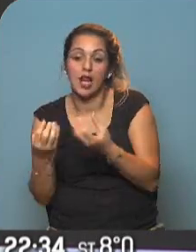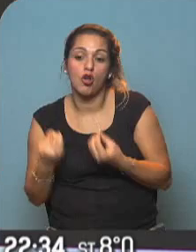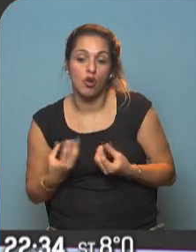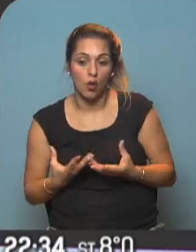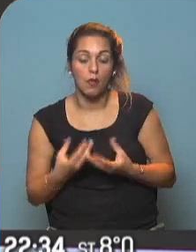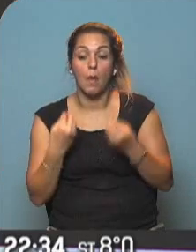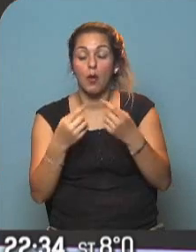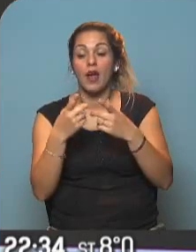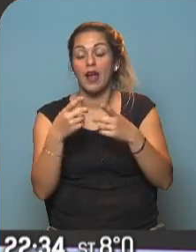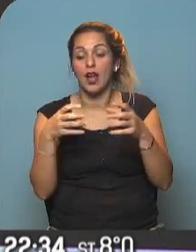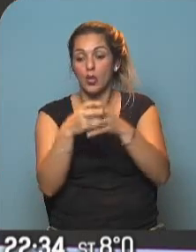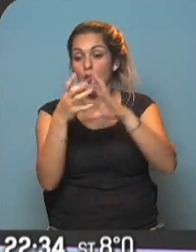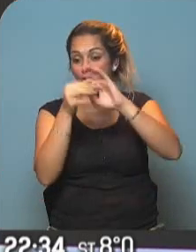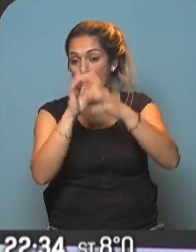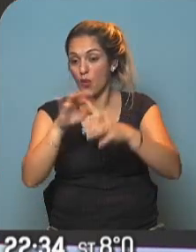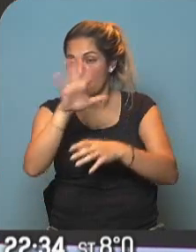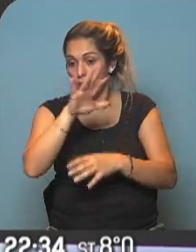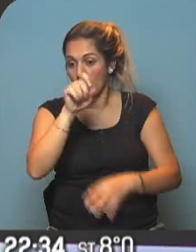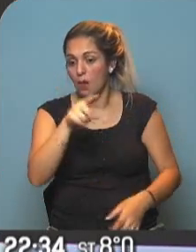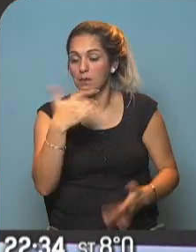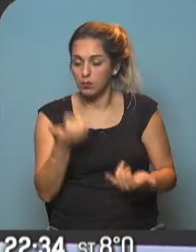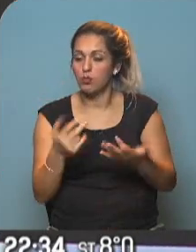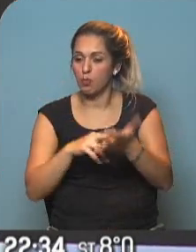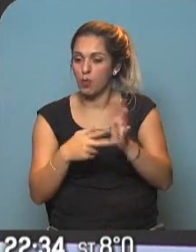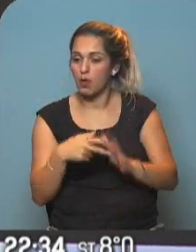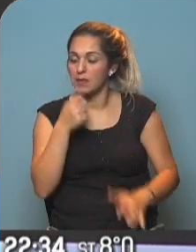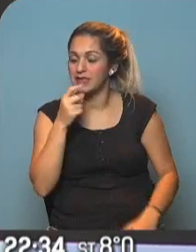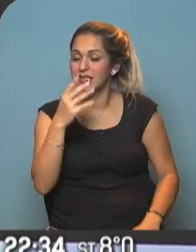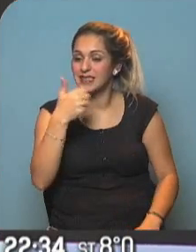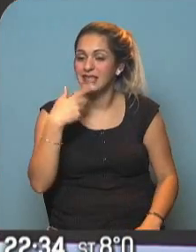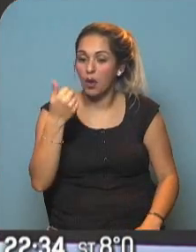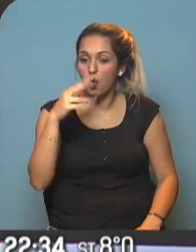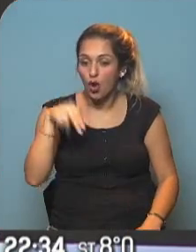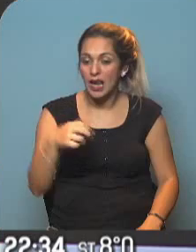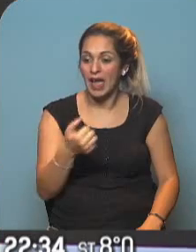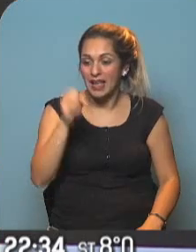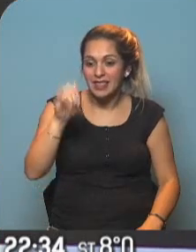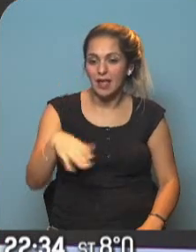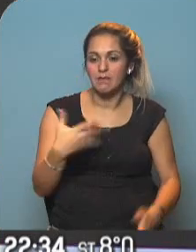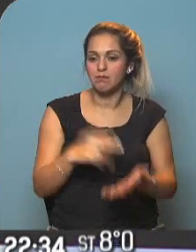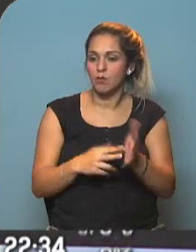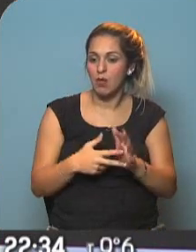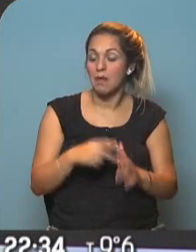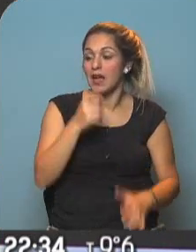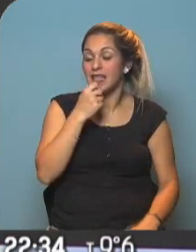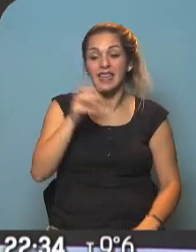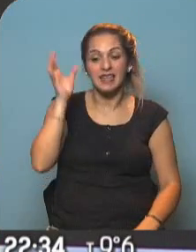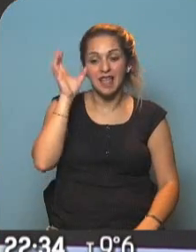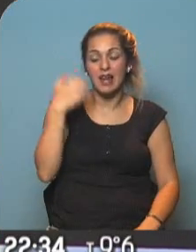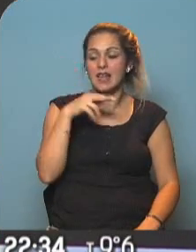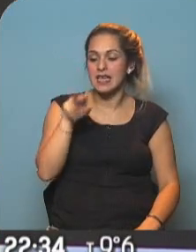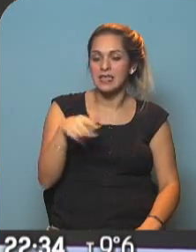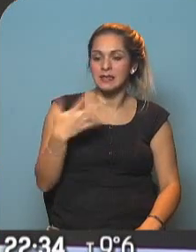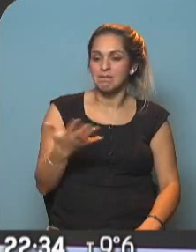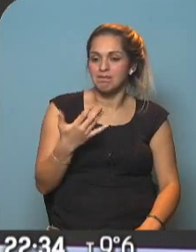para Europa es un gran problema que esté Savona ahí. Para Italia es un gran interrogante